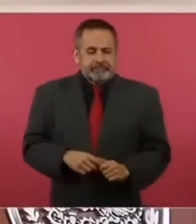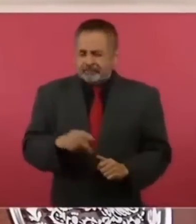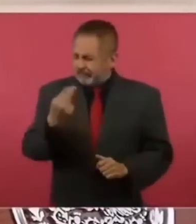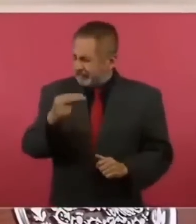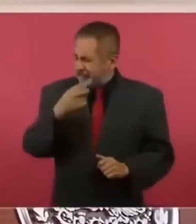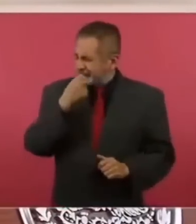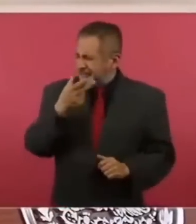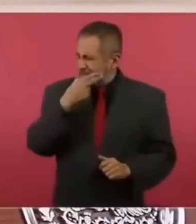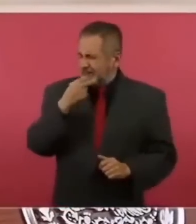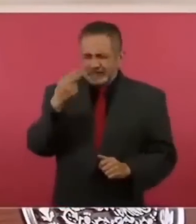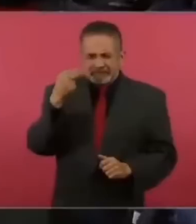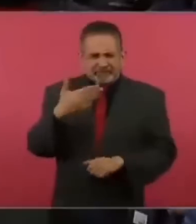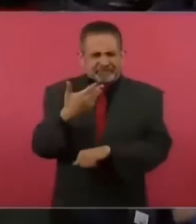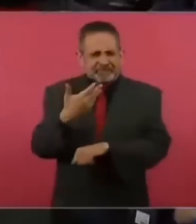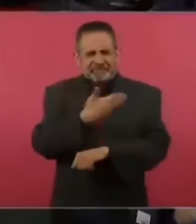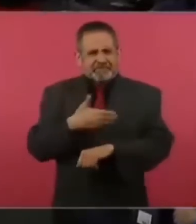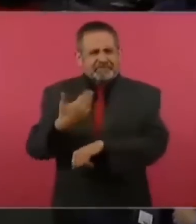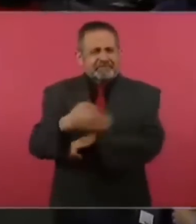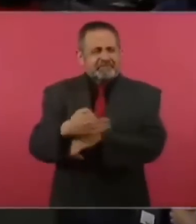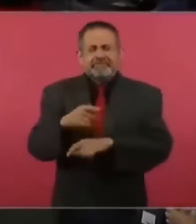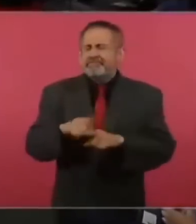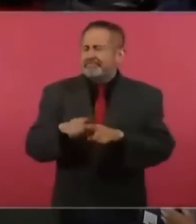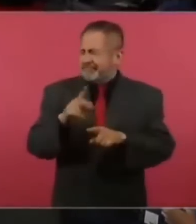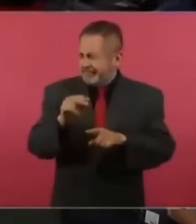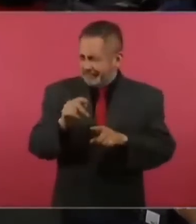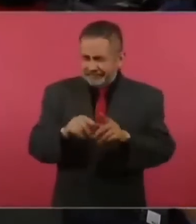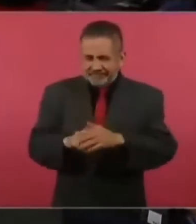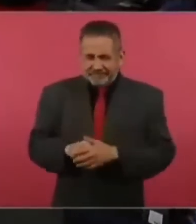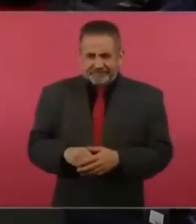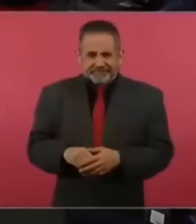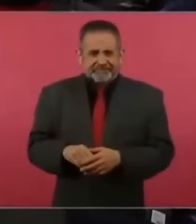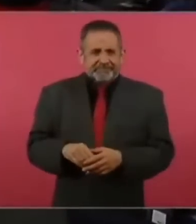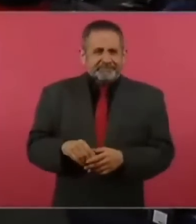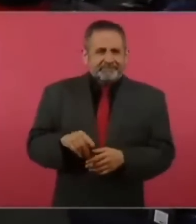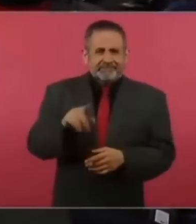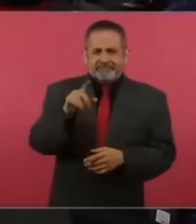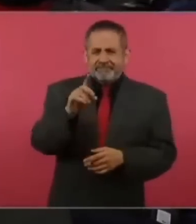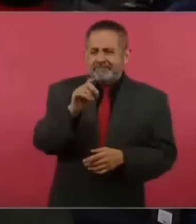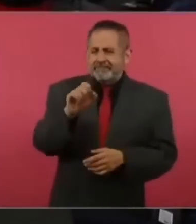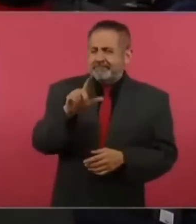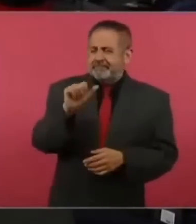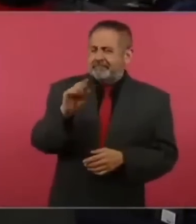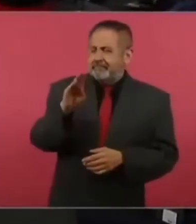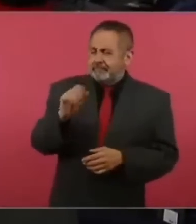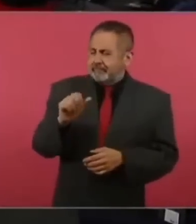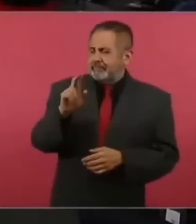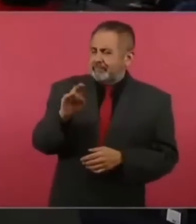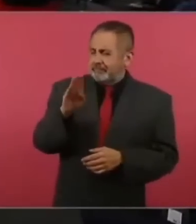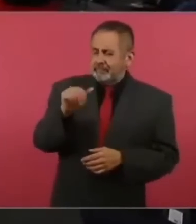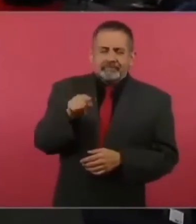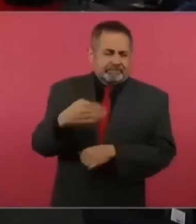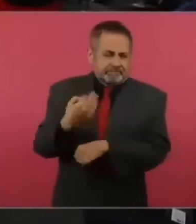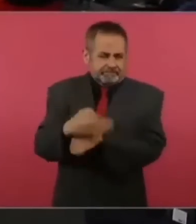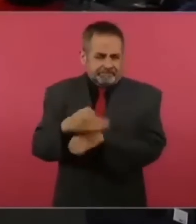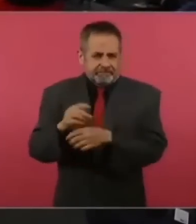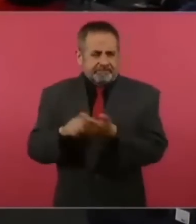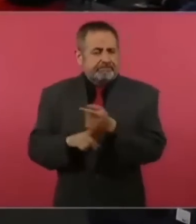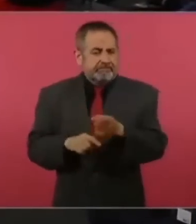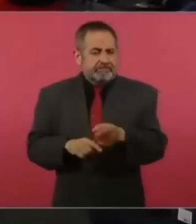¿cómo se llamó el presidente interino? De la Barra, que era